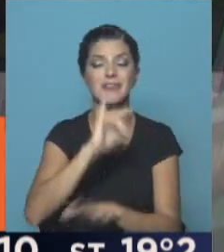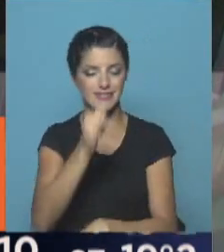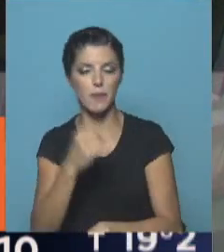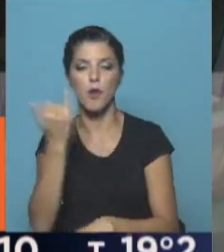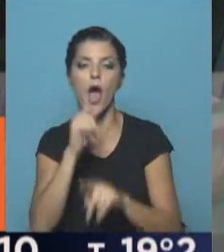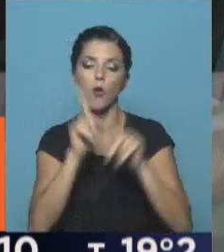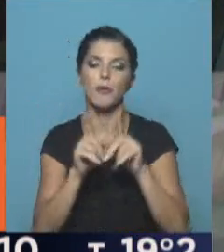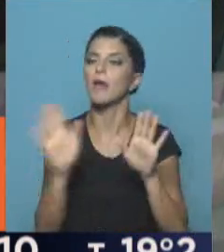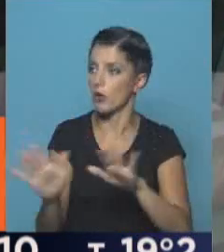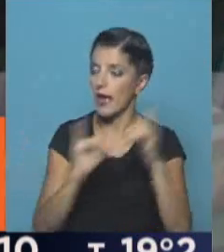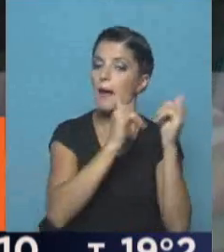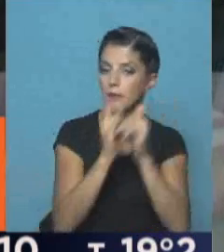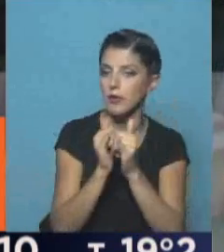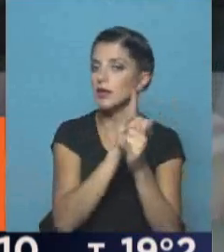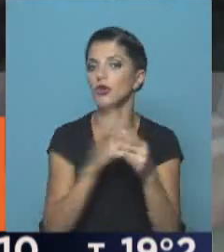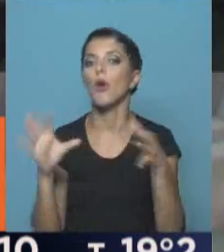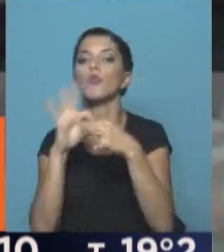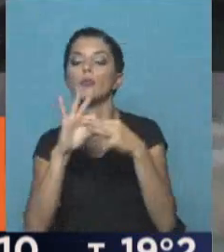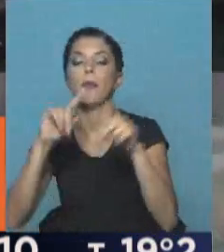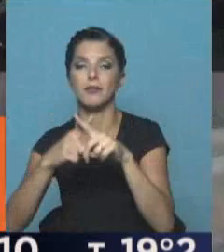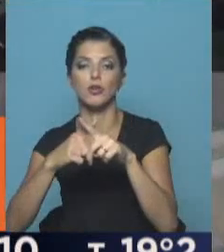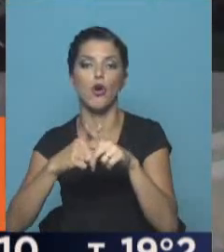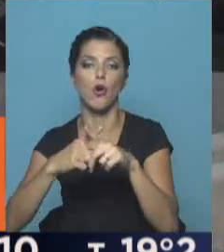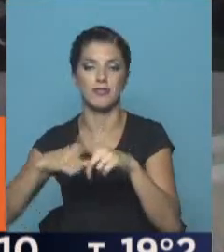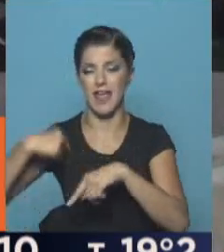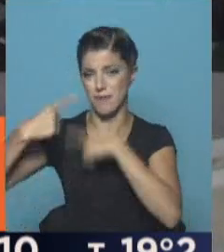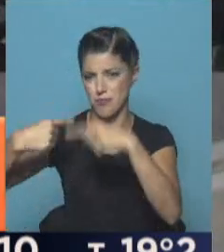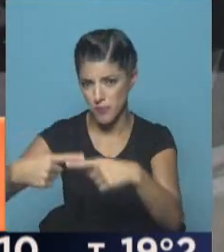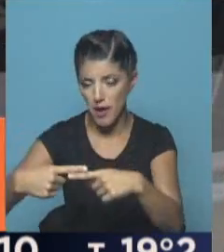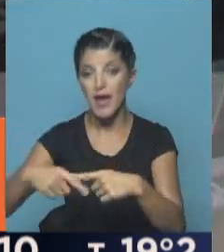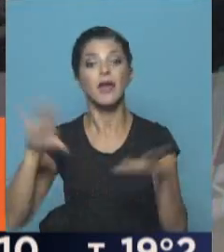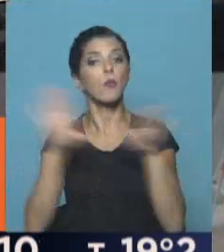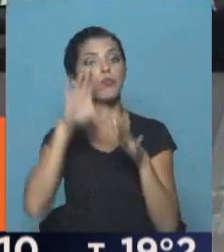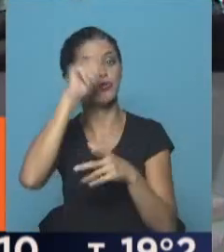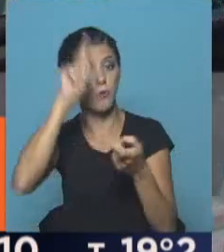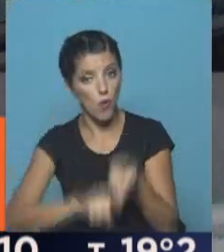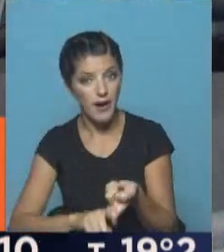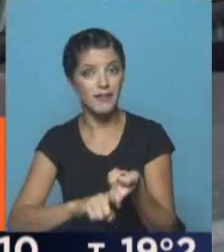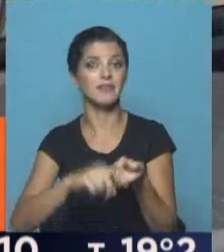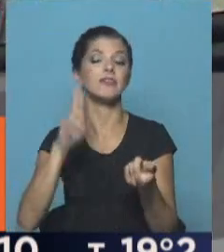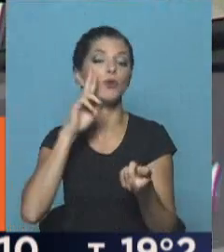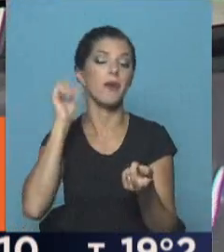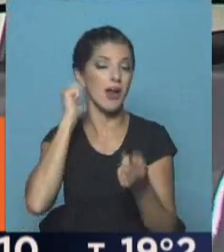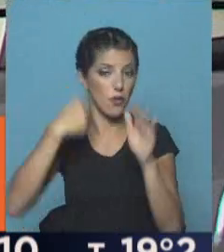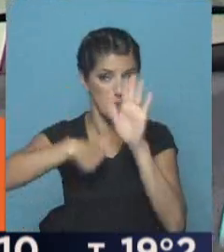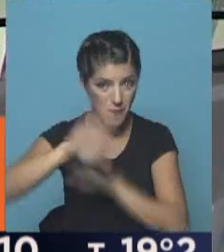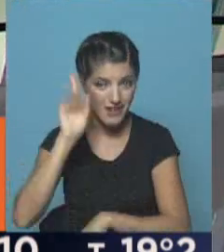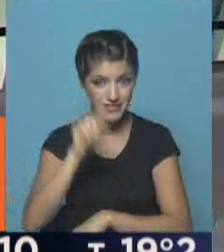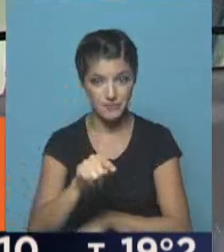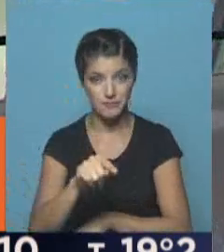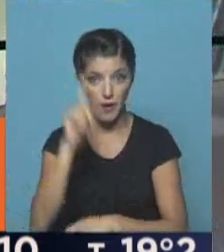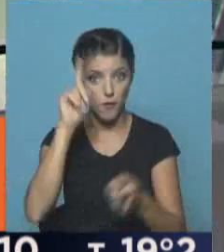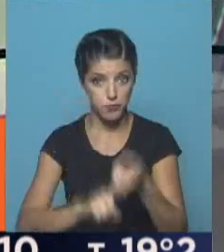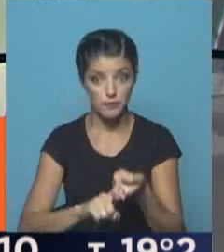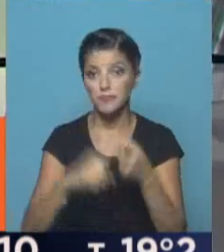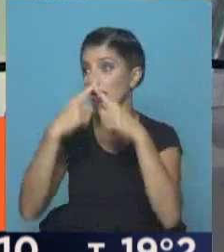El hecho de que Sí. sea joven, de que no pertenezca a un partido Sí. tradicional, de que esté casado con una mujer 19 años mayor, esto le da una historia de vida Diferente. particular, diferente